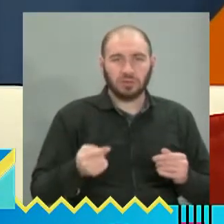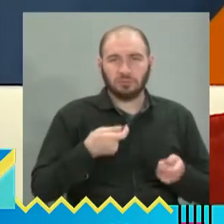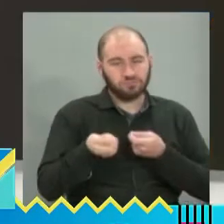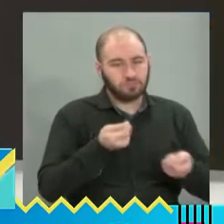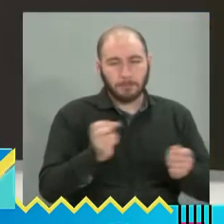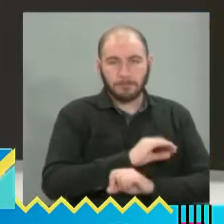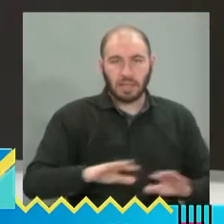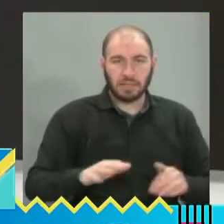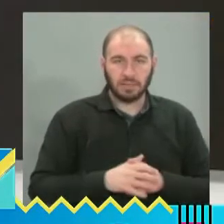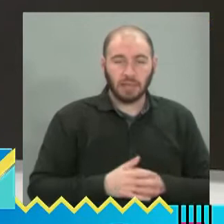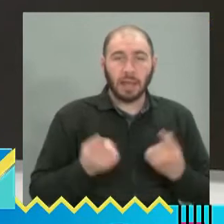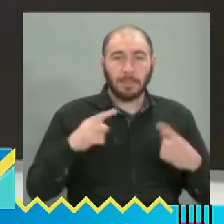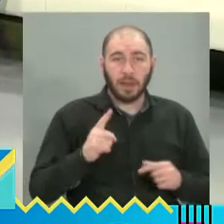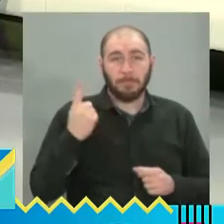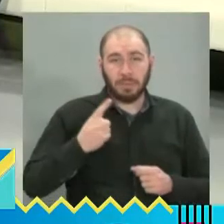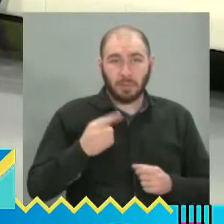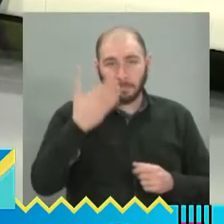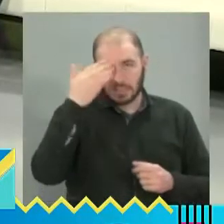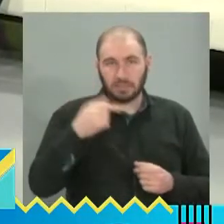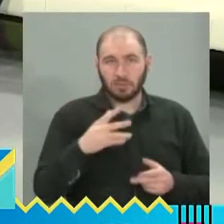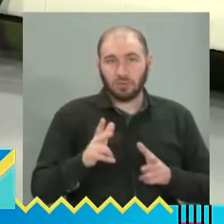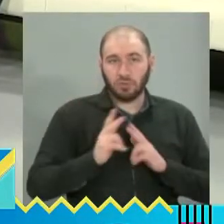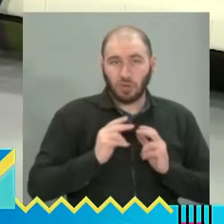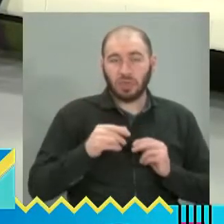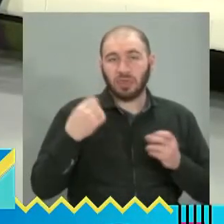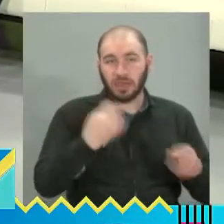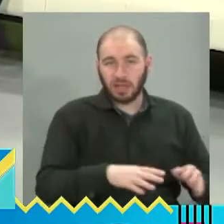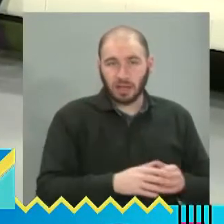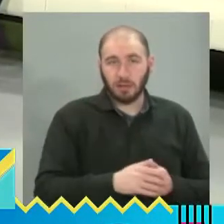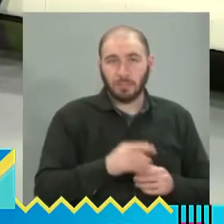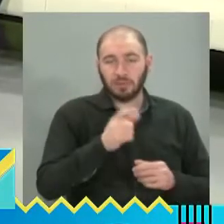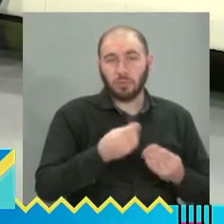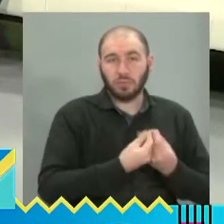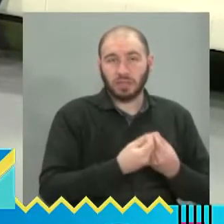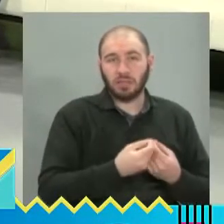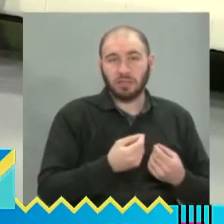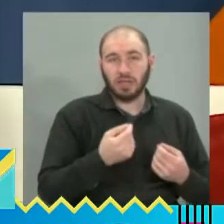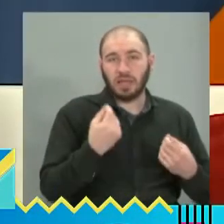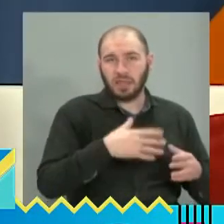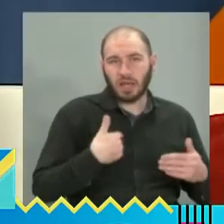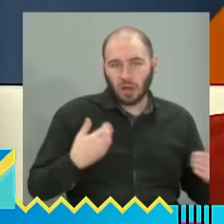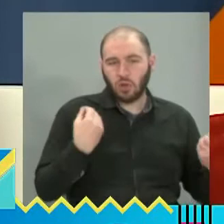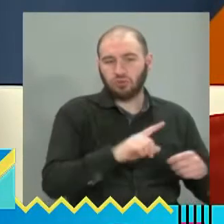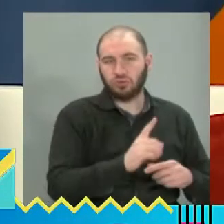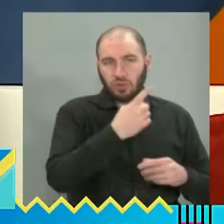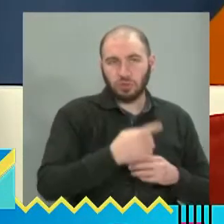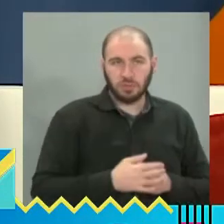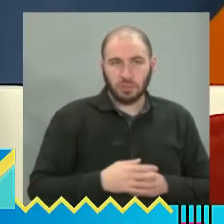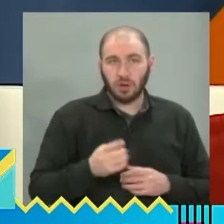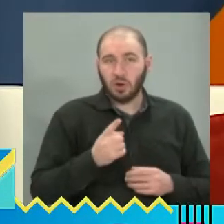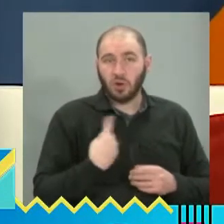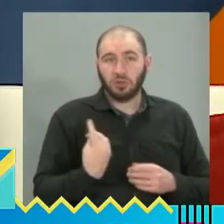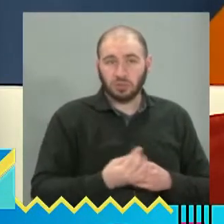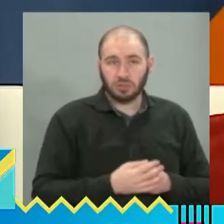dirigida. Pero lo primero que diría un paciente me dice, si quiero dejar de fumar, deja. Porque la mayoría de los pacientes dejan sin nosotros, no con nosotros. O sea, nosotros tenemos